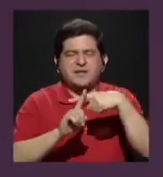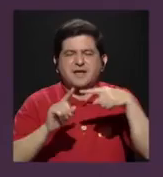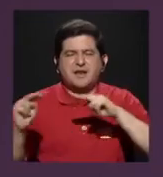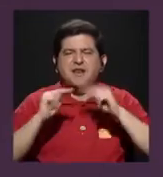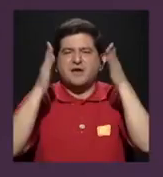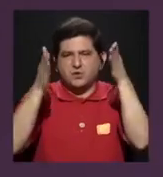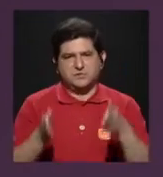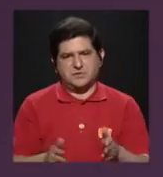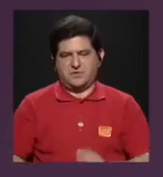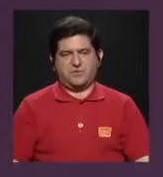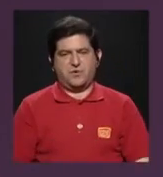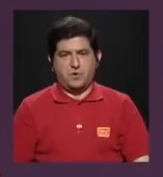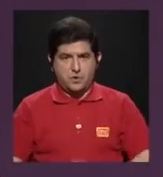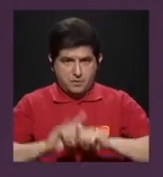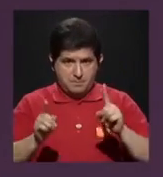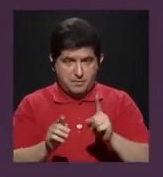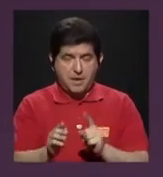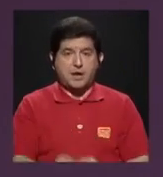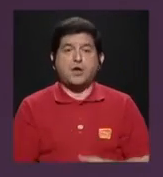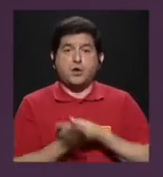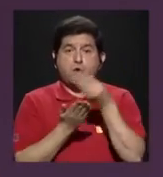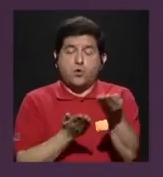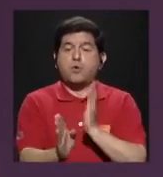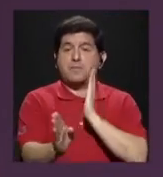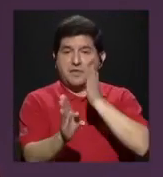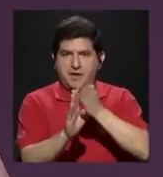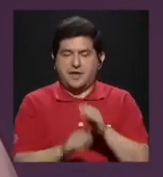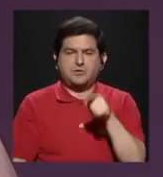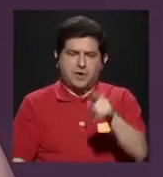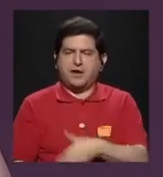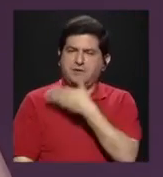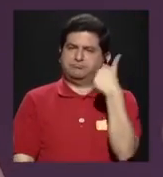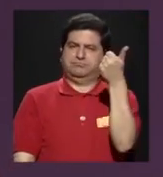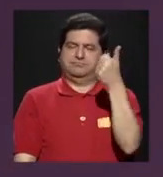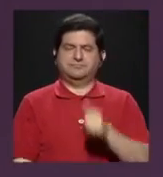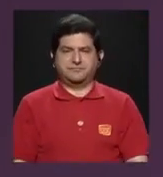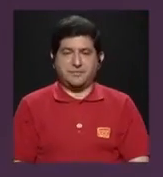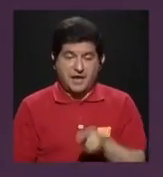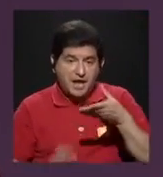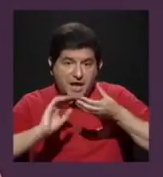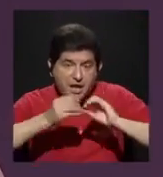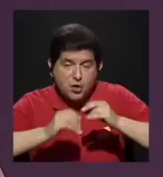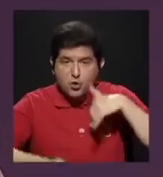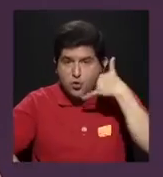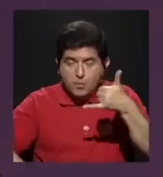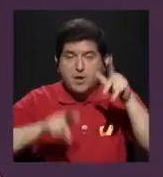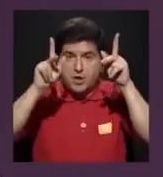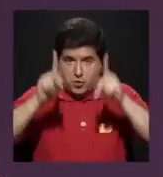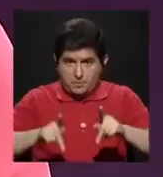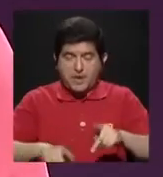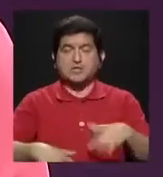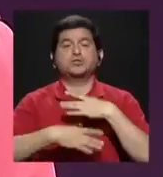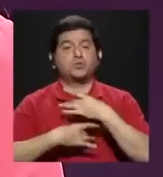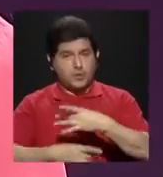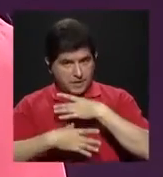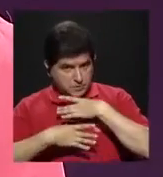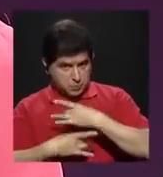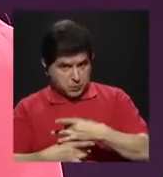¿verdad? Pero si no lo compran a nosotros, llega más fresquito. Entonces, mejor de ese número de teléfono para que las personas que estén